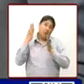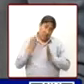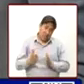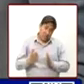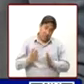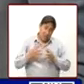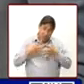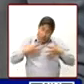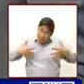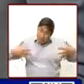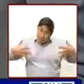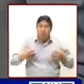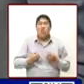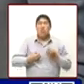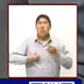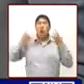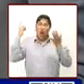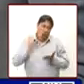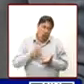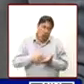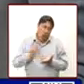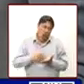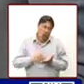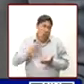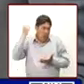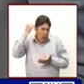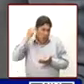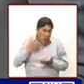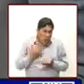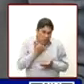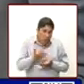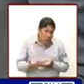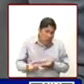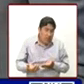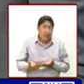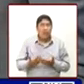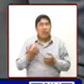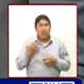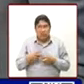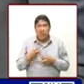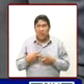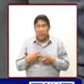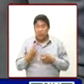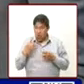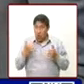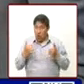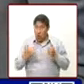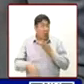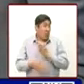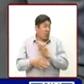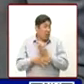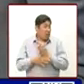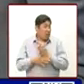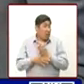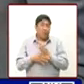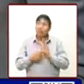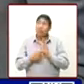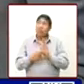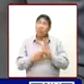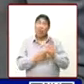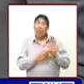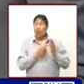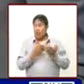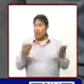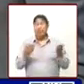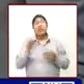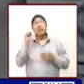sí, que es muy exigente, hay que decirlo, ¿no? Sí, pero la academia dio un tiempo a esta parte. Complicado, ¿no? Cuando uno juega a fútbol normalmente está expuesto a este tipo